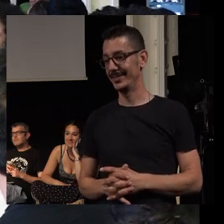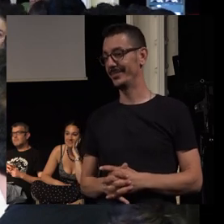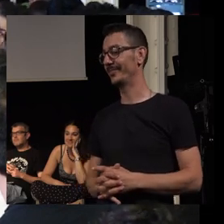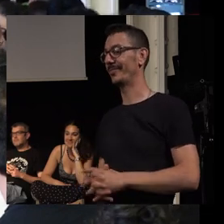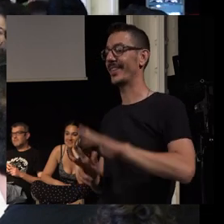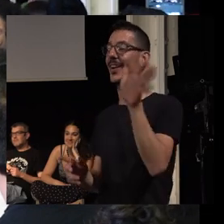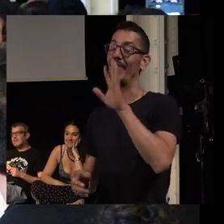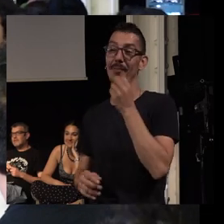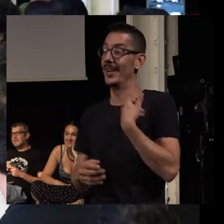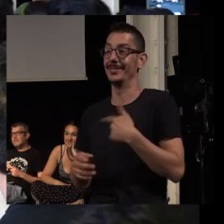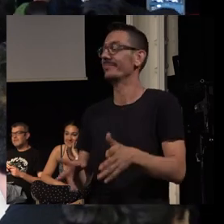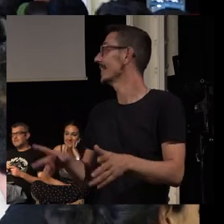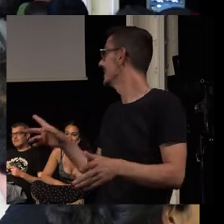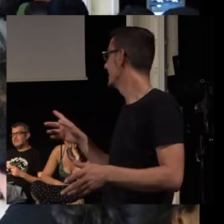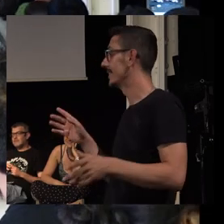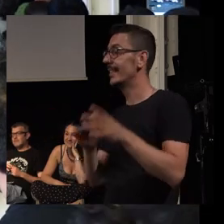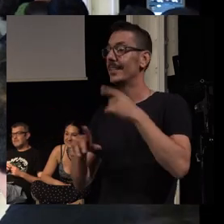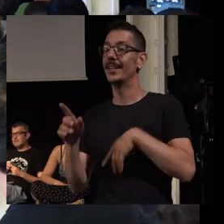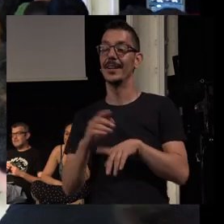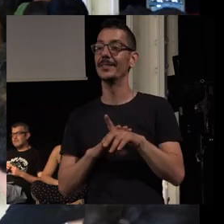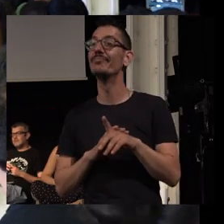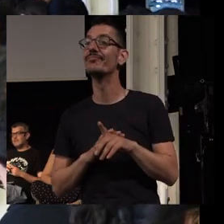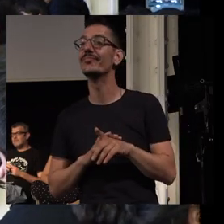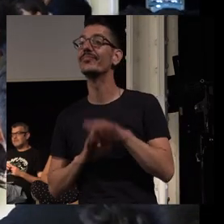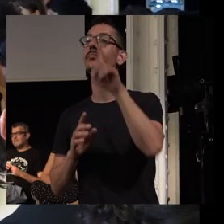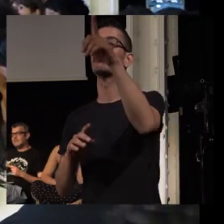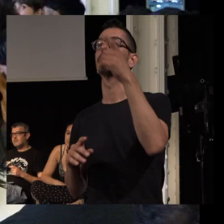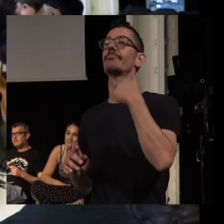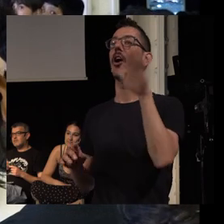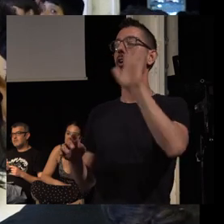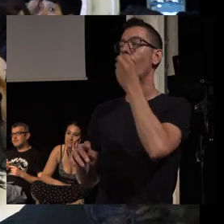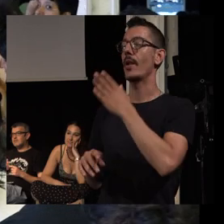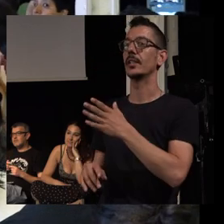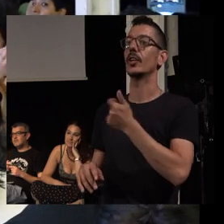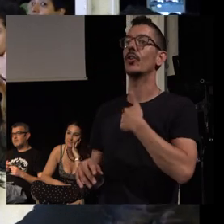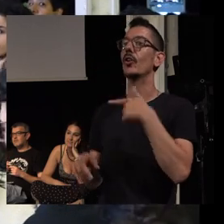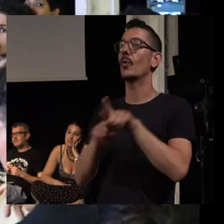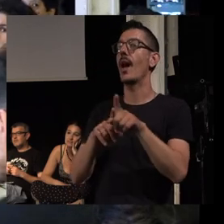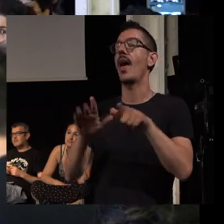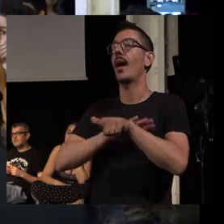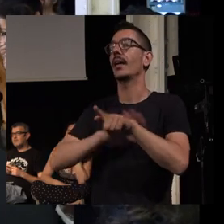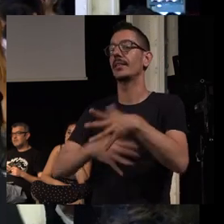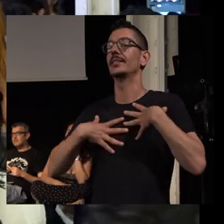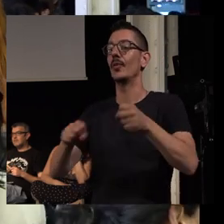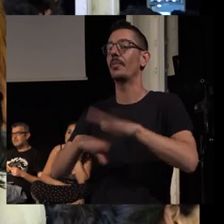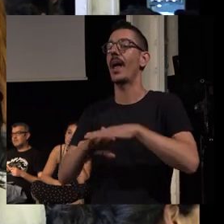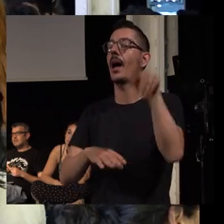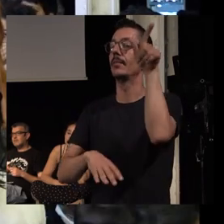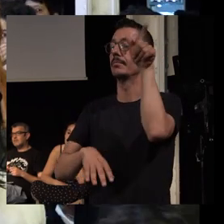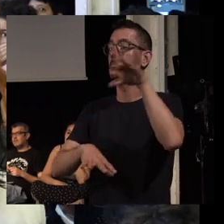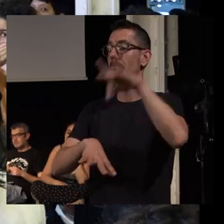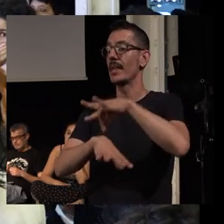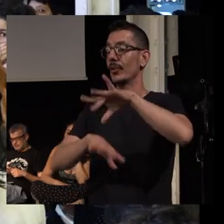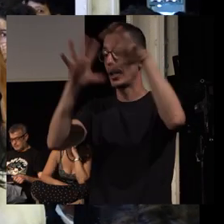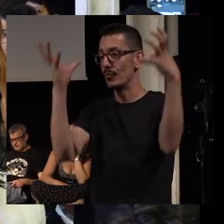Hola, buenas. Bueno, yo soy Violet, un placer. Y nada, yo trabajo como agente de salud para Médicos del Mundo y, bueno, me ha gustado mucho